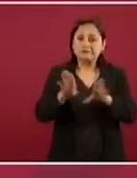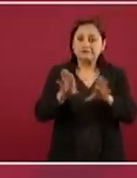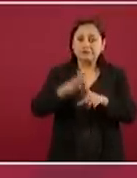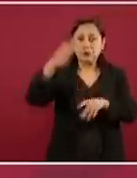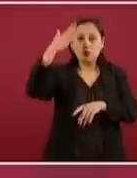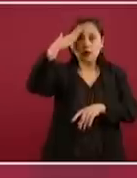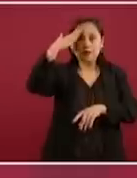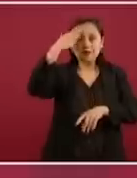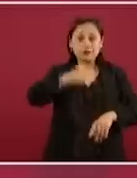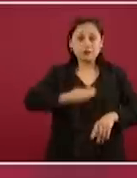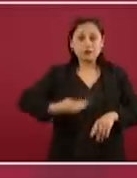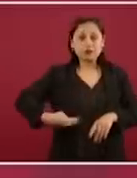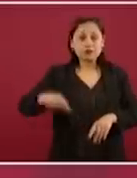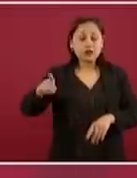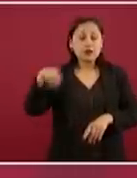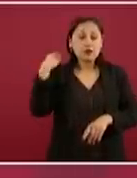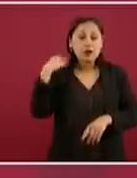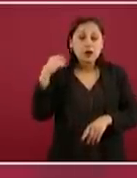cabeceras municipales de Oaxaca?